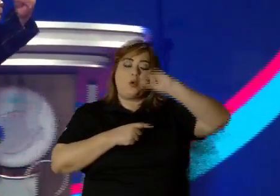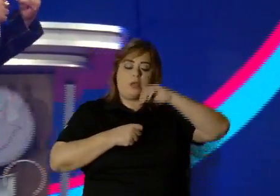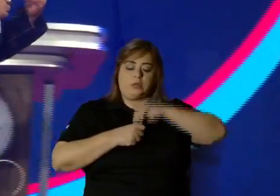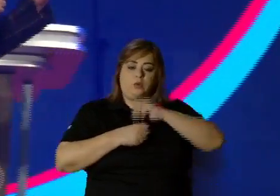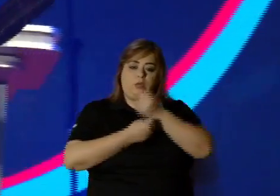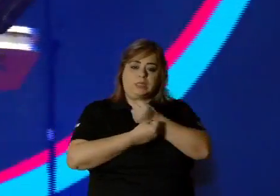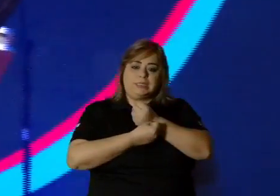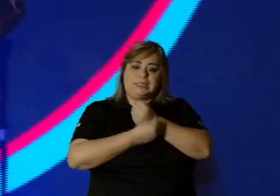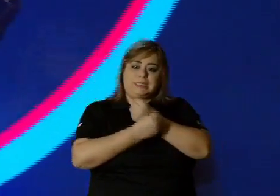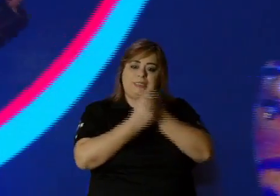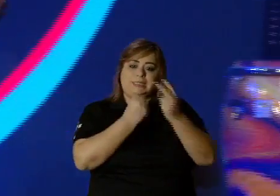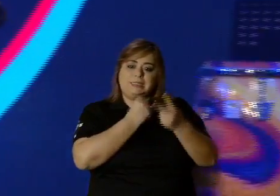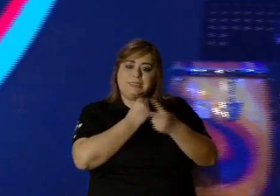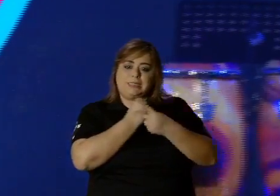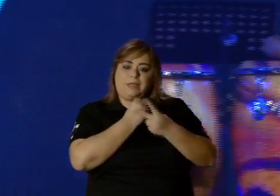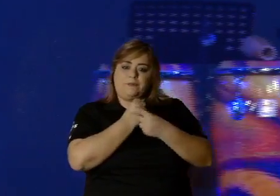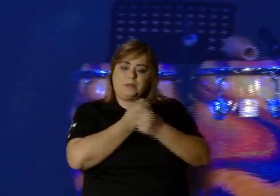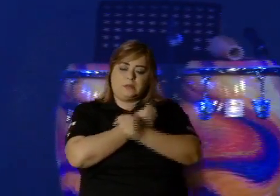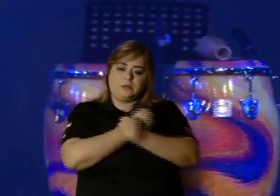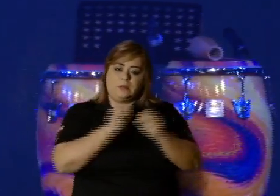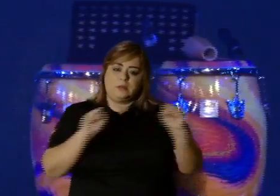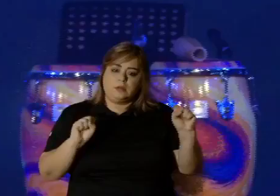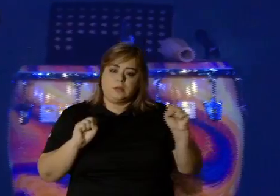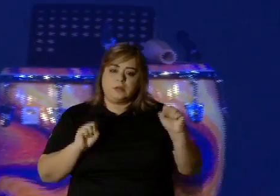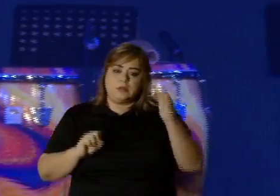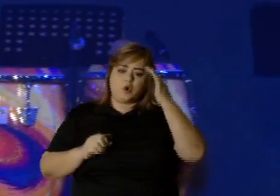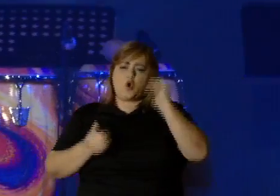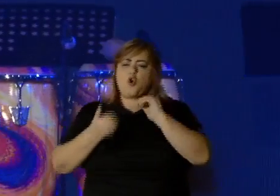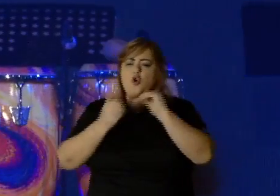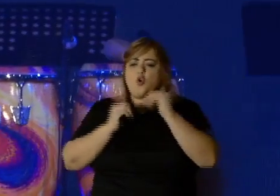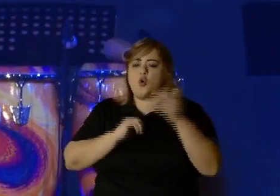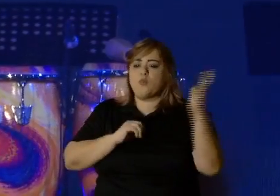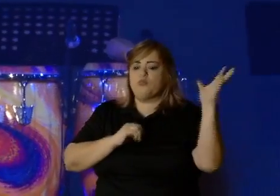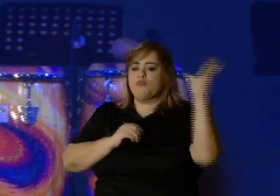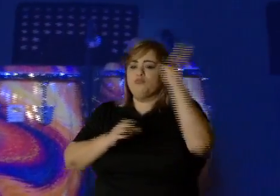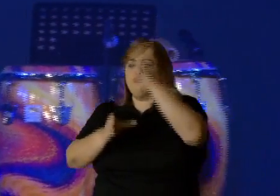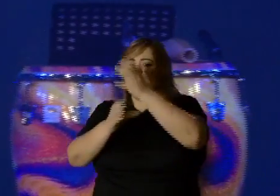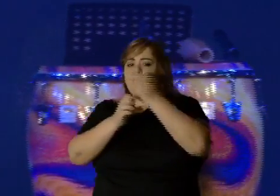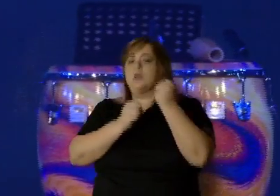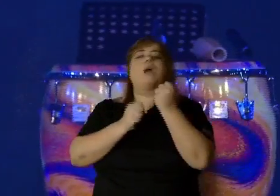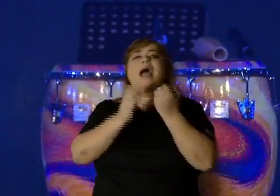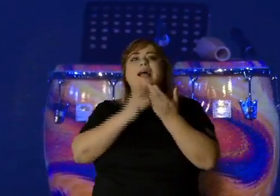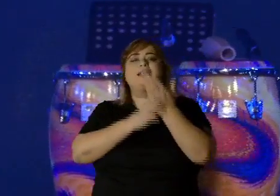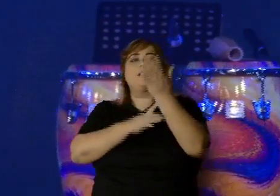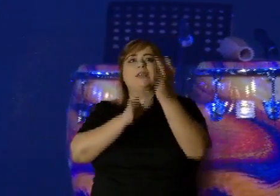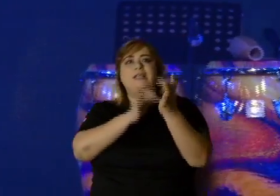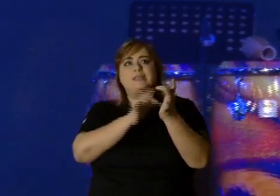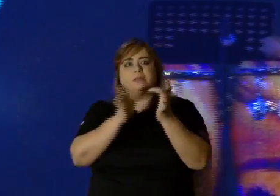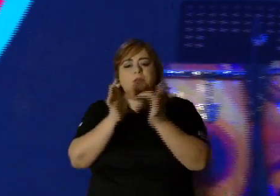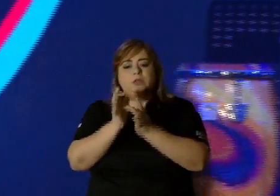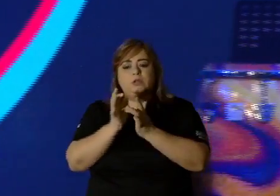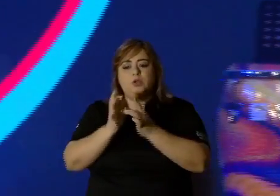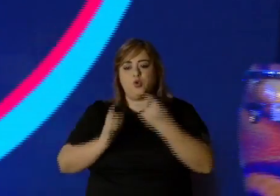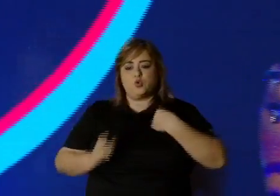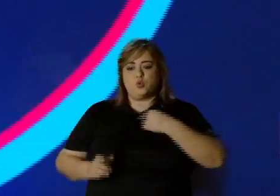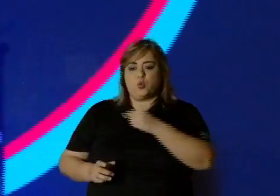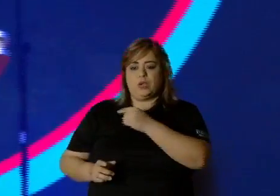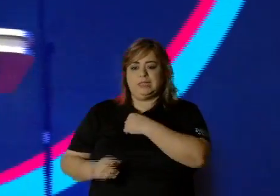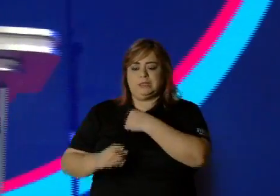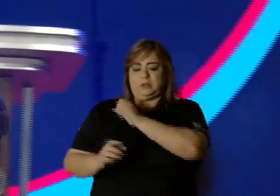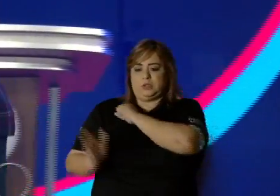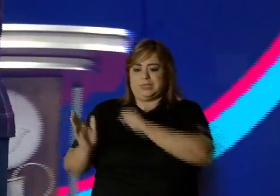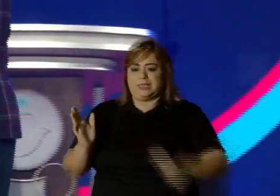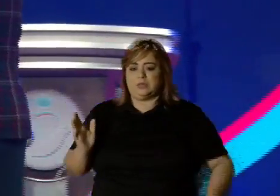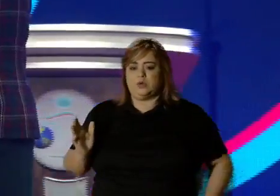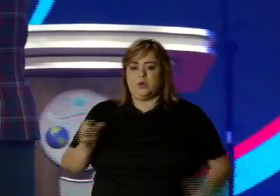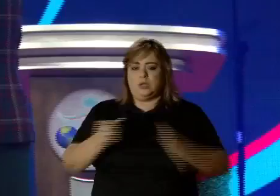repetir. La gloria de Dios se obtiene a través de Jesucristo, nuestro Señor y Salvador.